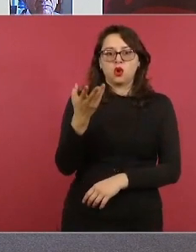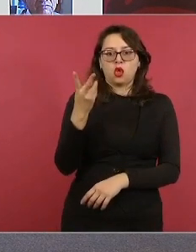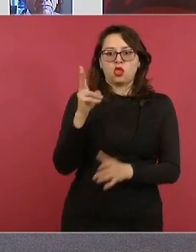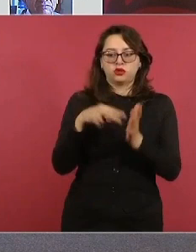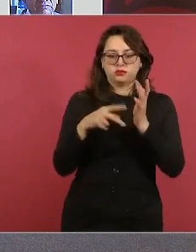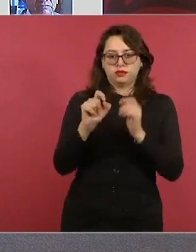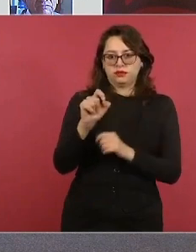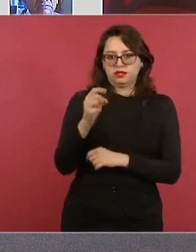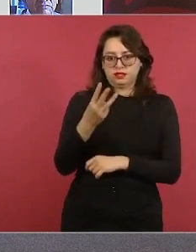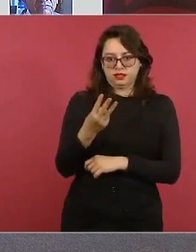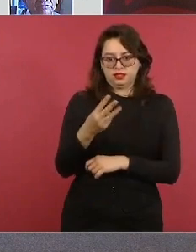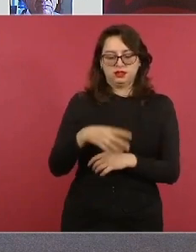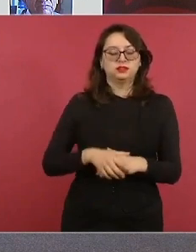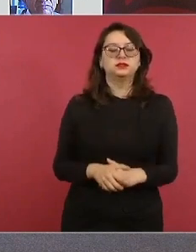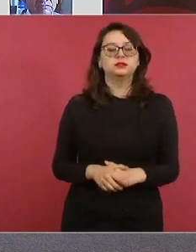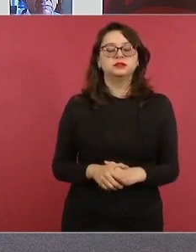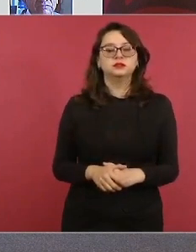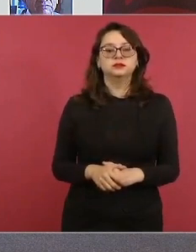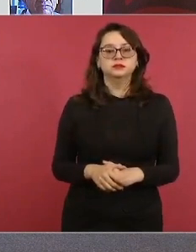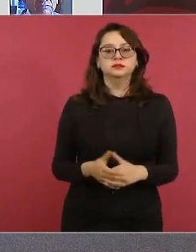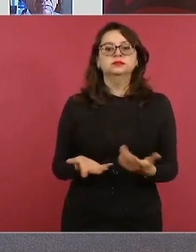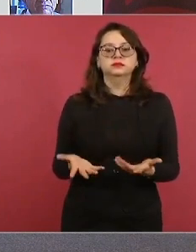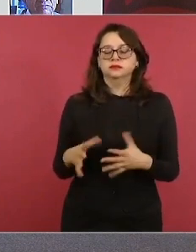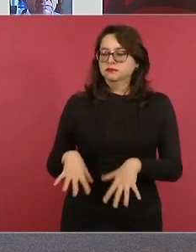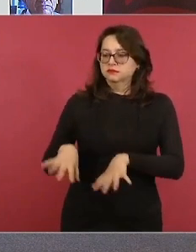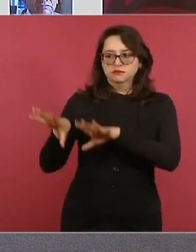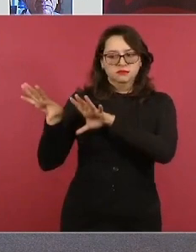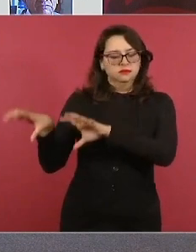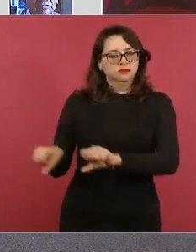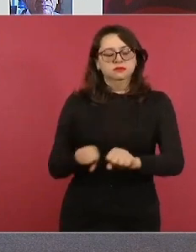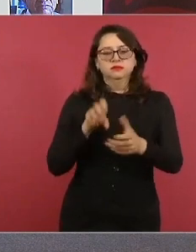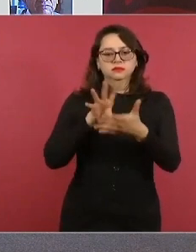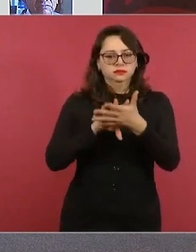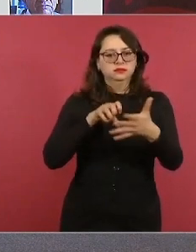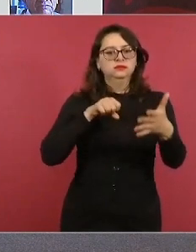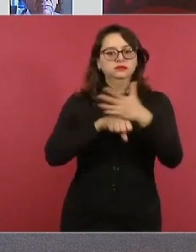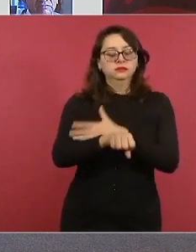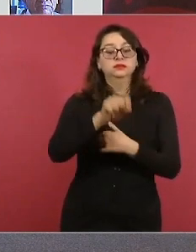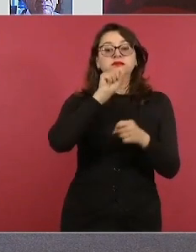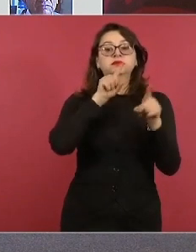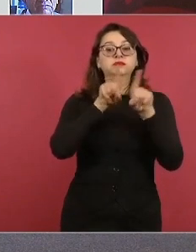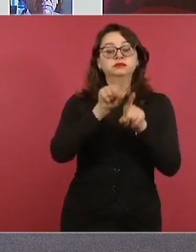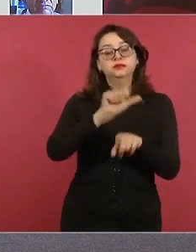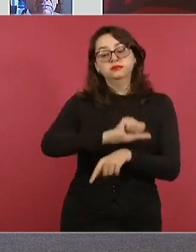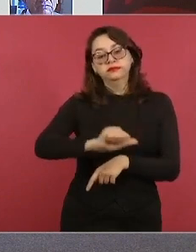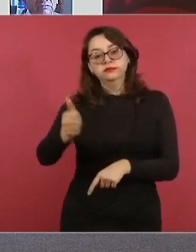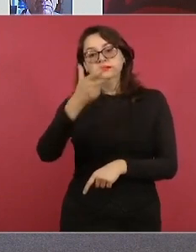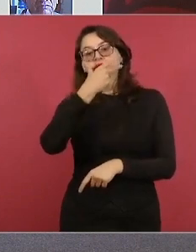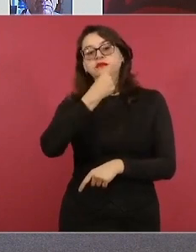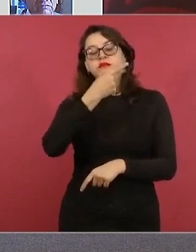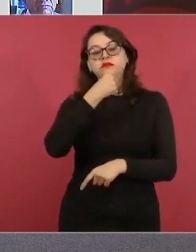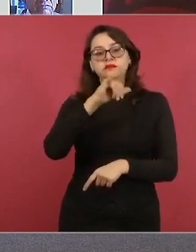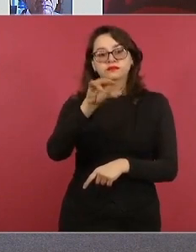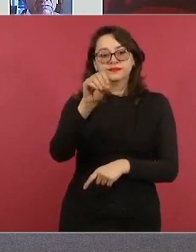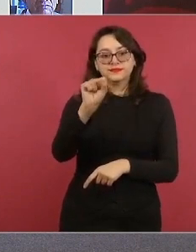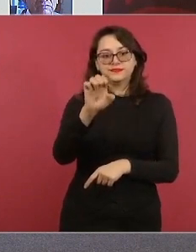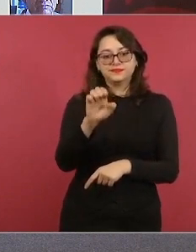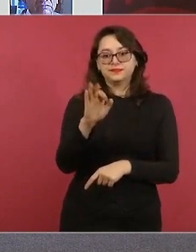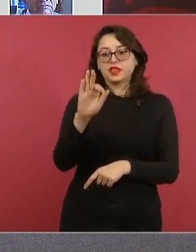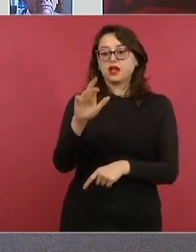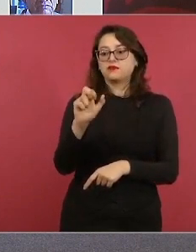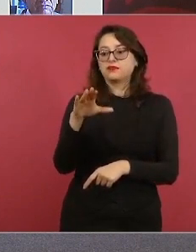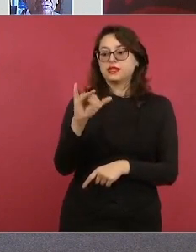2023 Aquí también ya ha sido detenido José Francisco n por el mismo motivo y queda pendiente